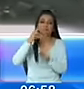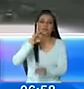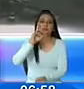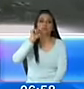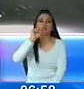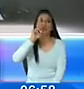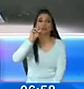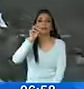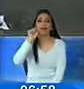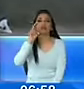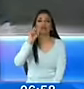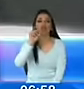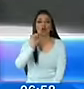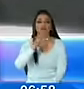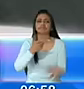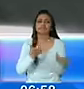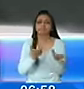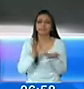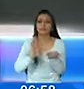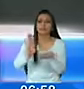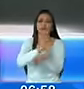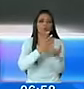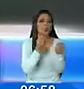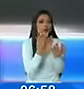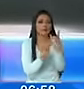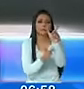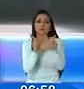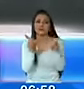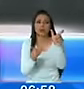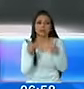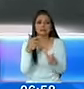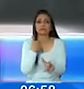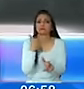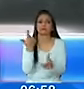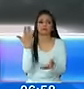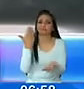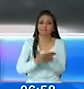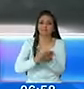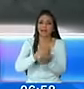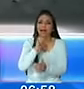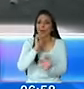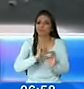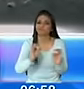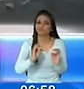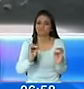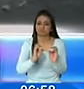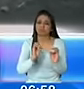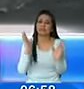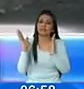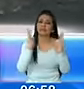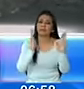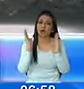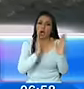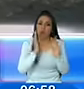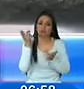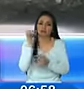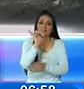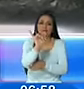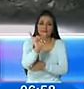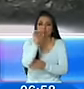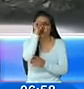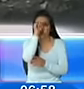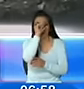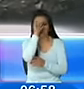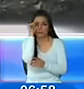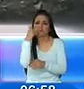por supuesto cuántos son los barrios, cuántas son las personas que estarán afectadas este fin de semana momentáneamente, pues lo que se está haciendo es